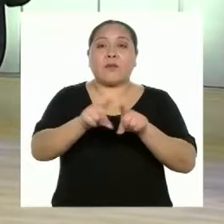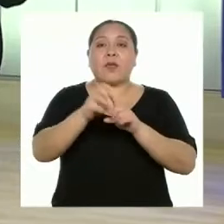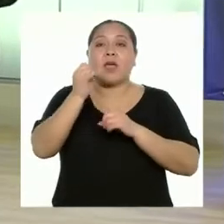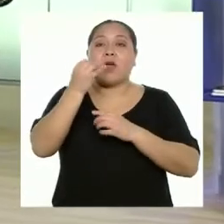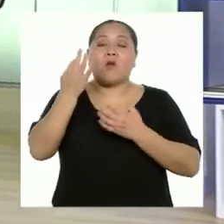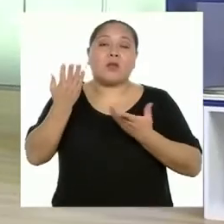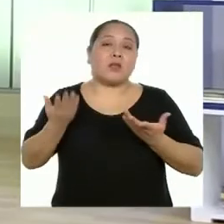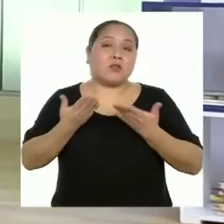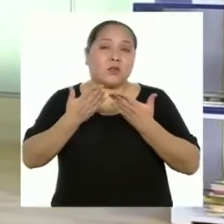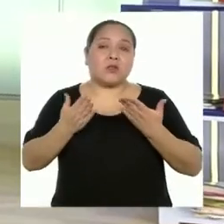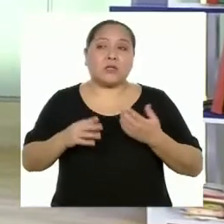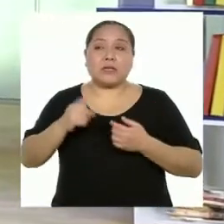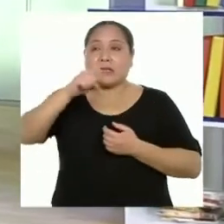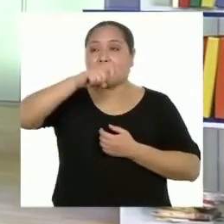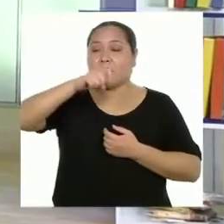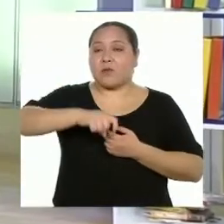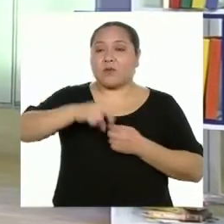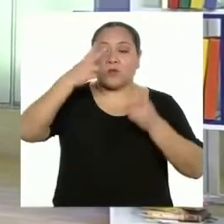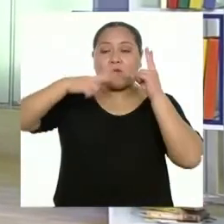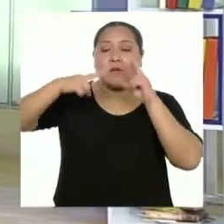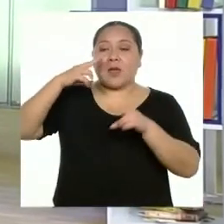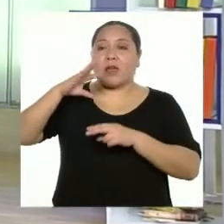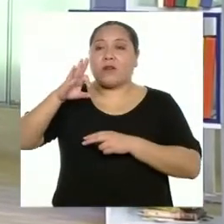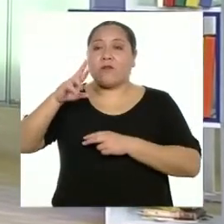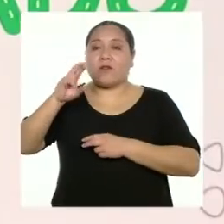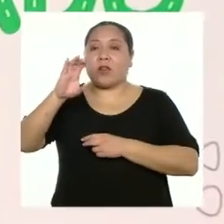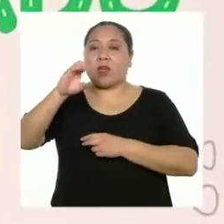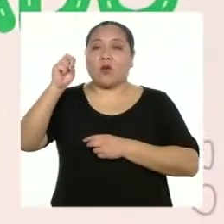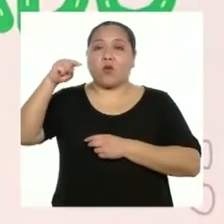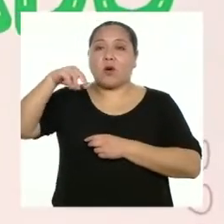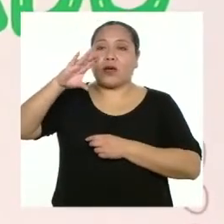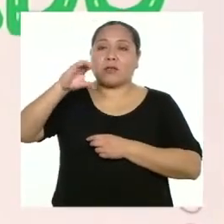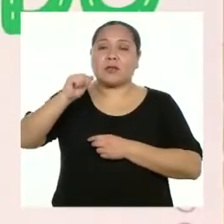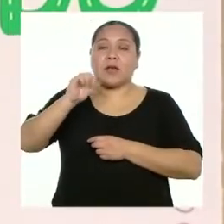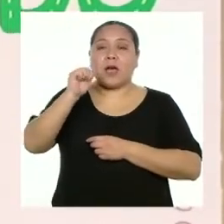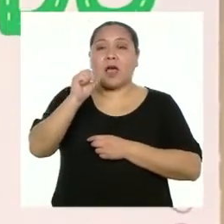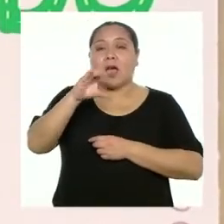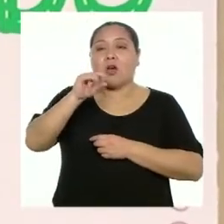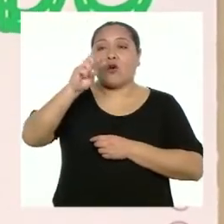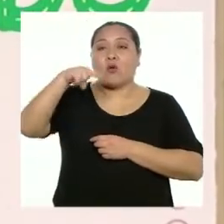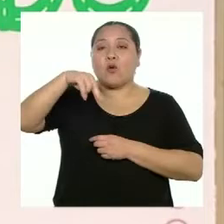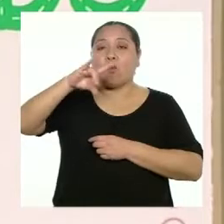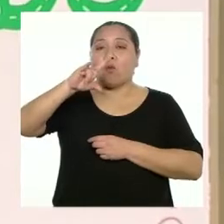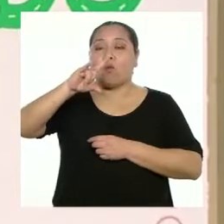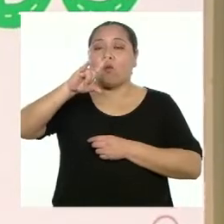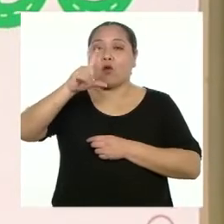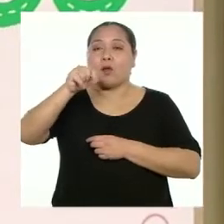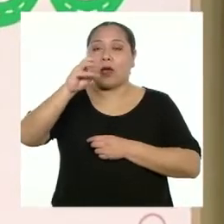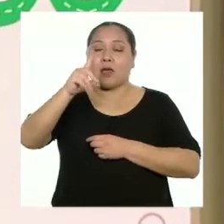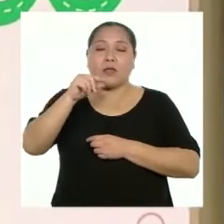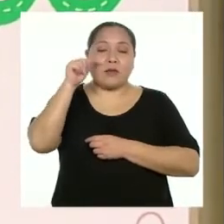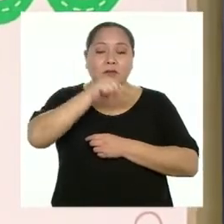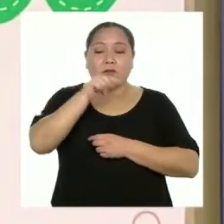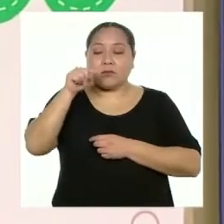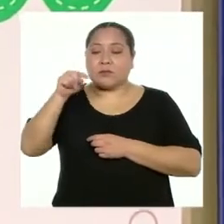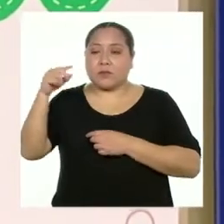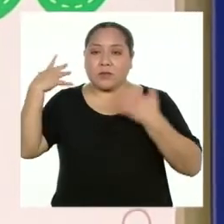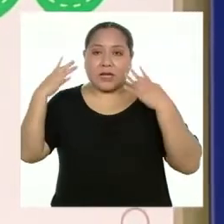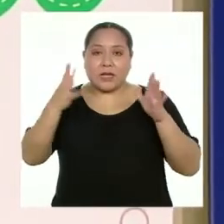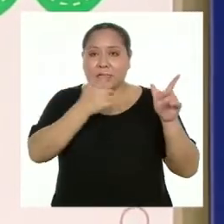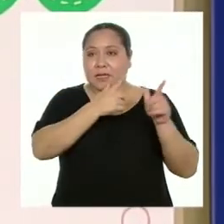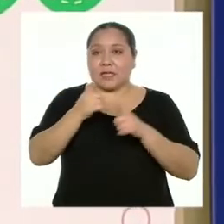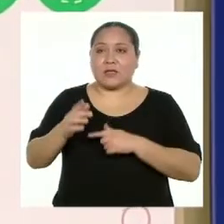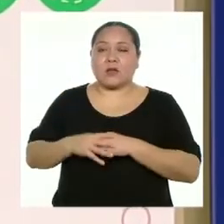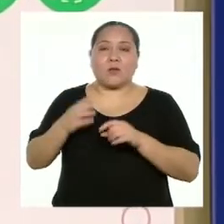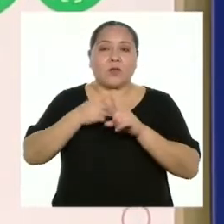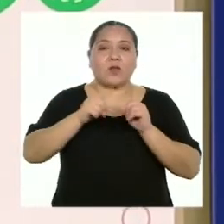casos, se tuvo que considerar la frecuencia acumulada. Estos primeros puntos están desarrollados y logrados, pero